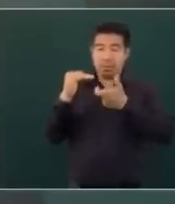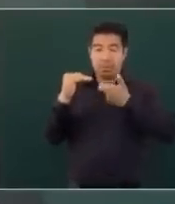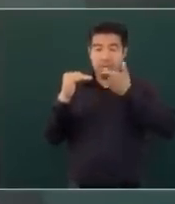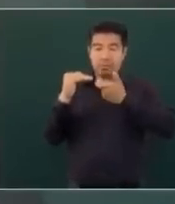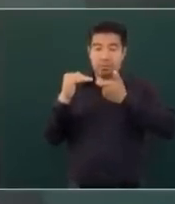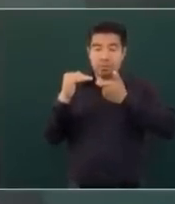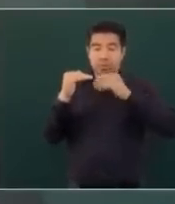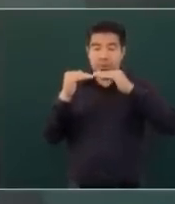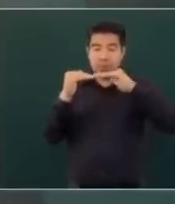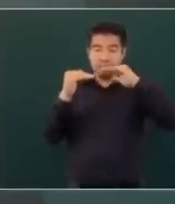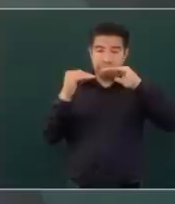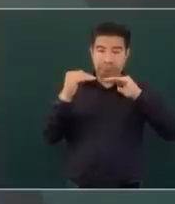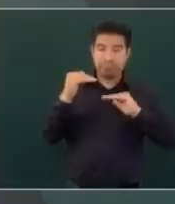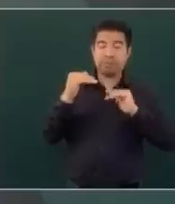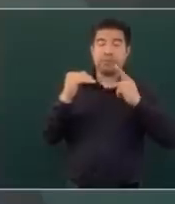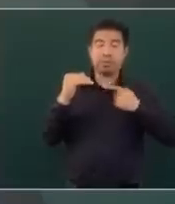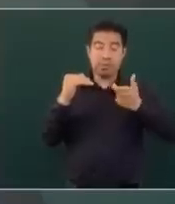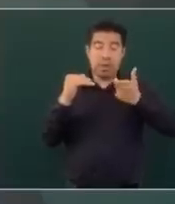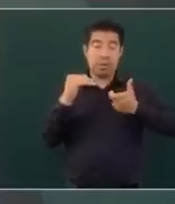tiene como percepción,